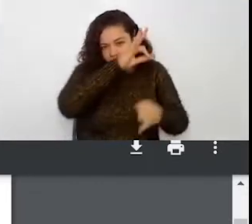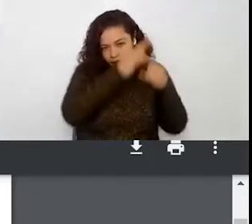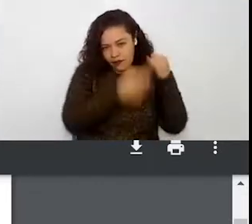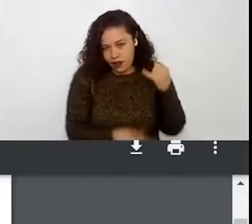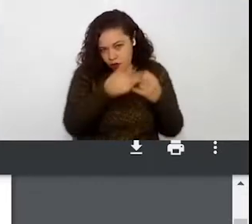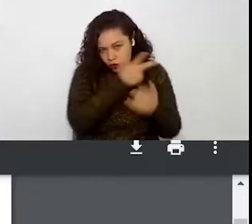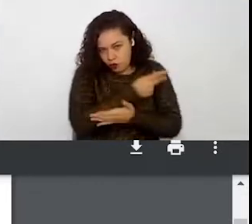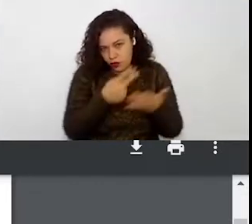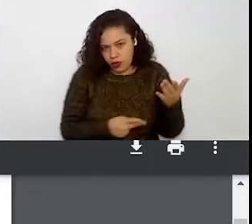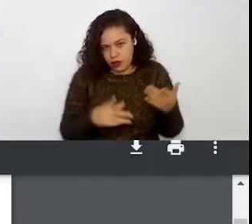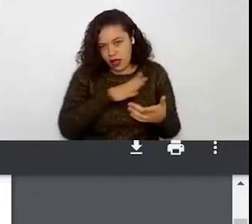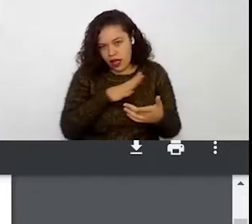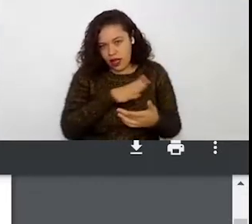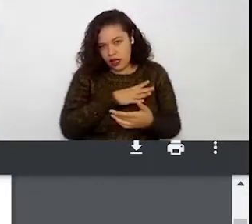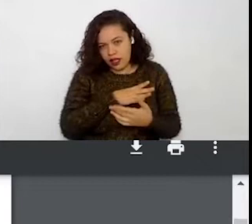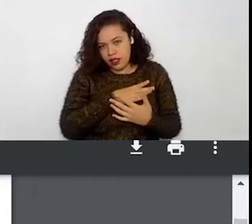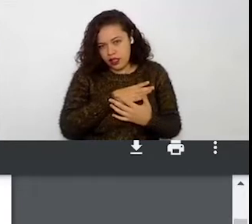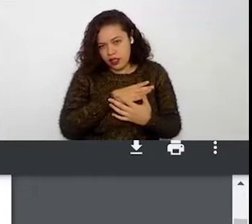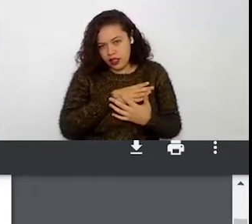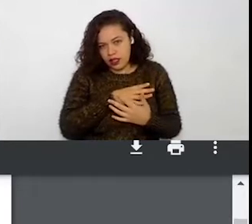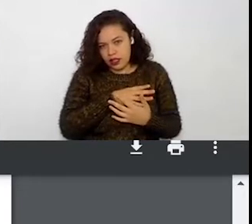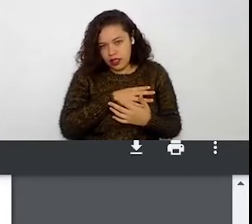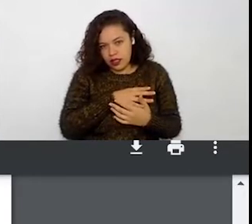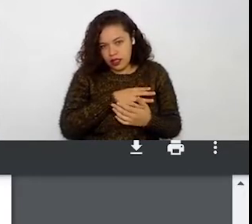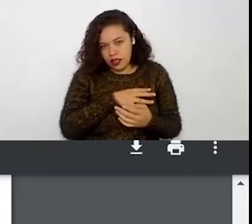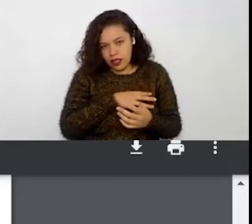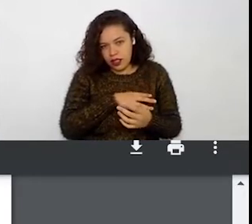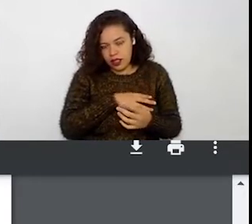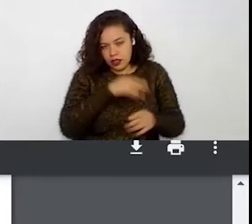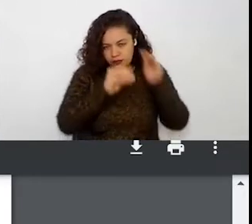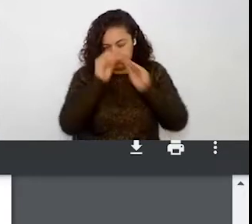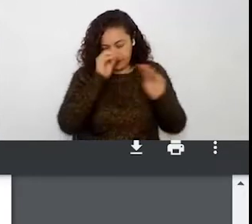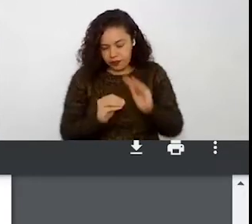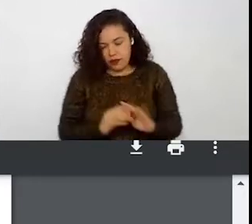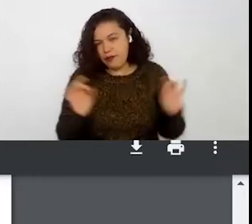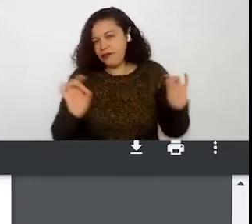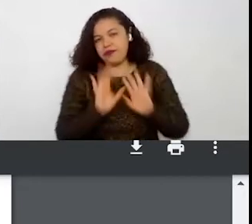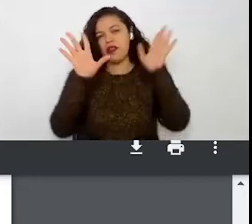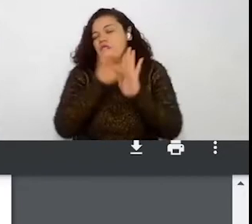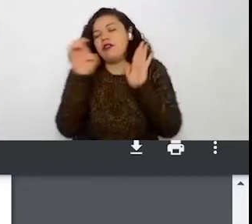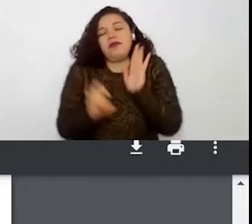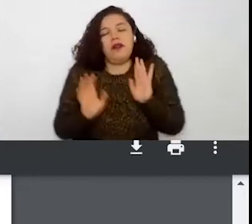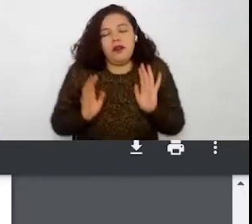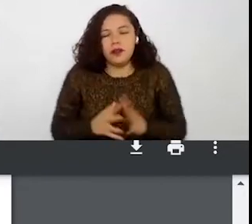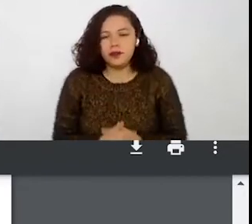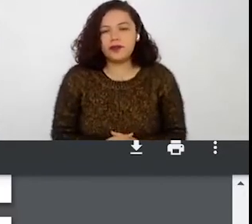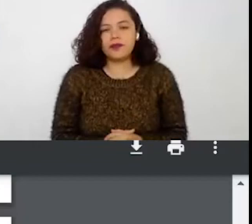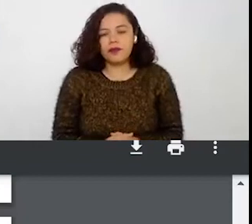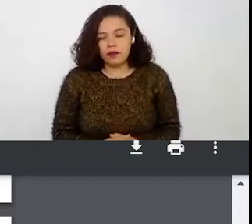su programación van a van a tener en el caso por ejemplo de